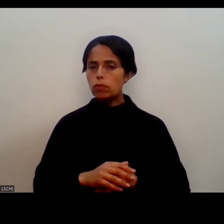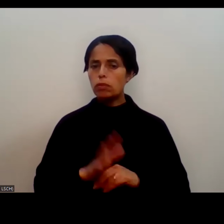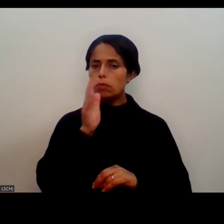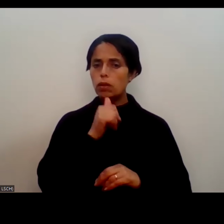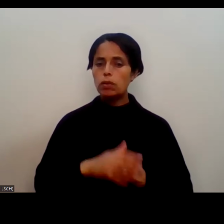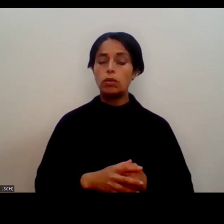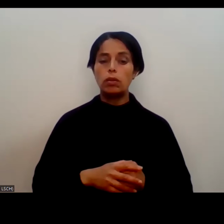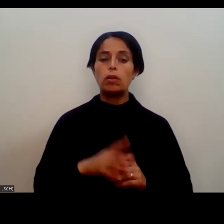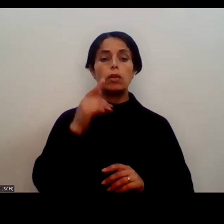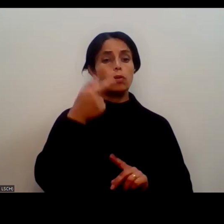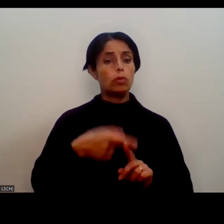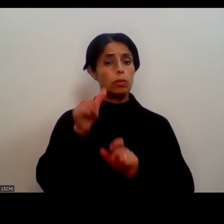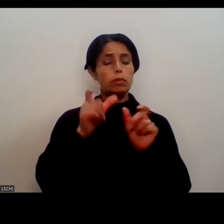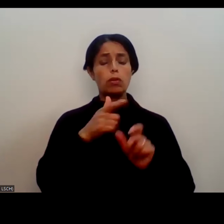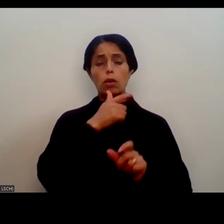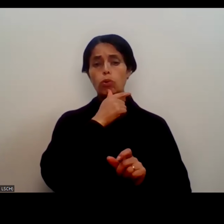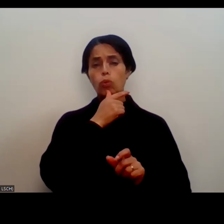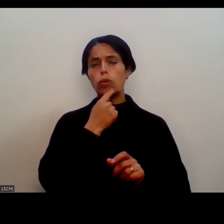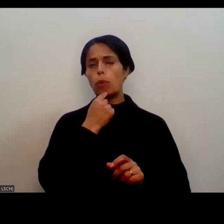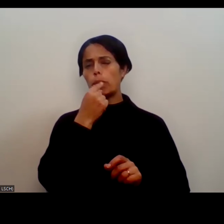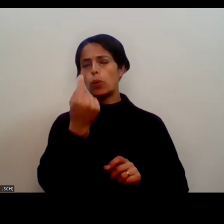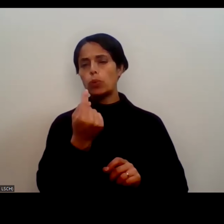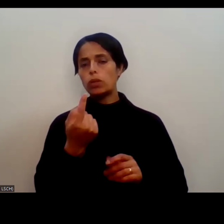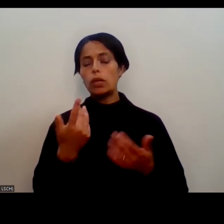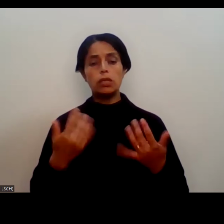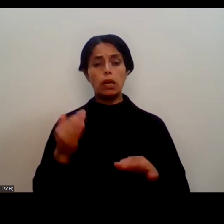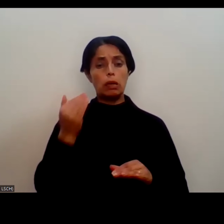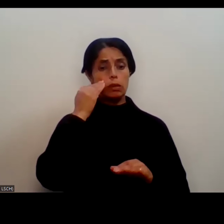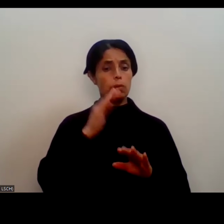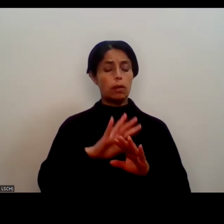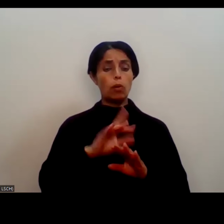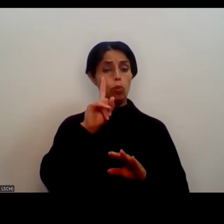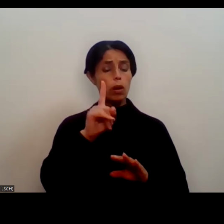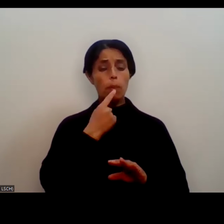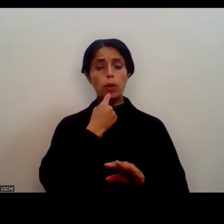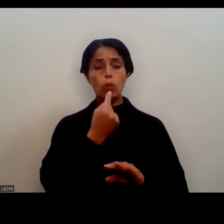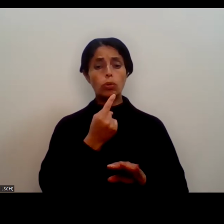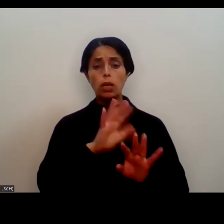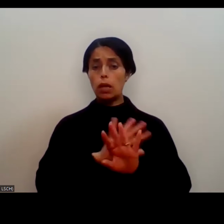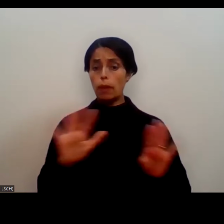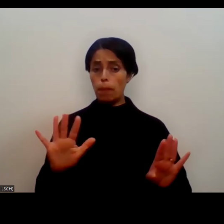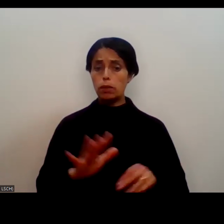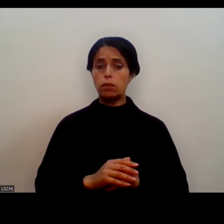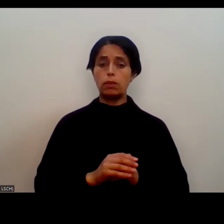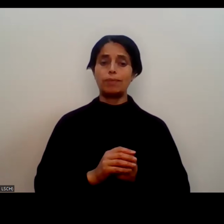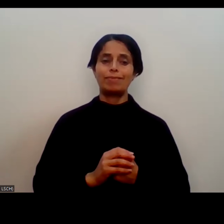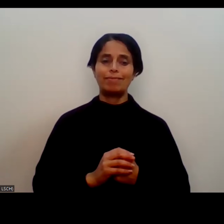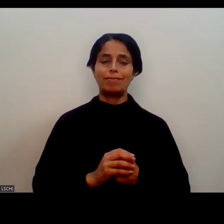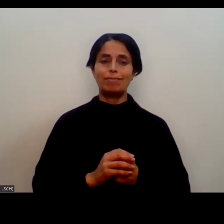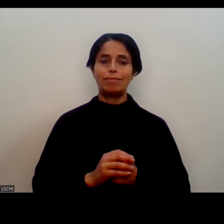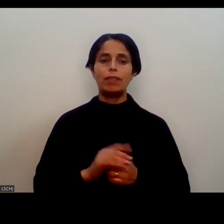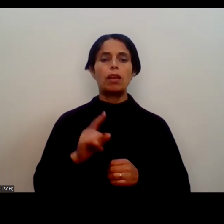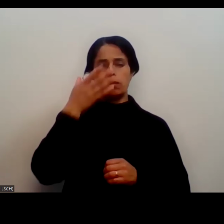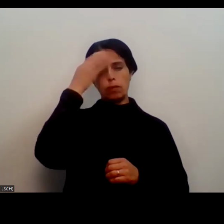Si alguien tuviera otra consulta, estamos justo para una pregunta más. Ah, se me olvidaba